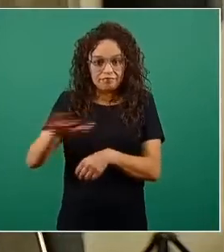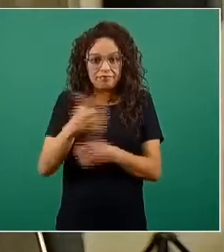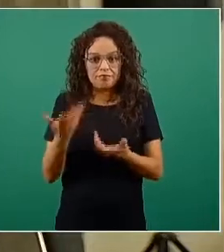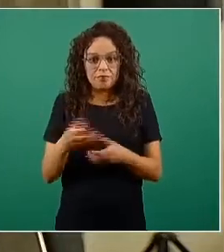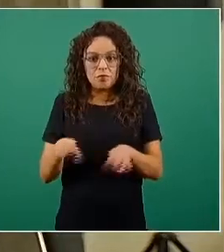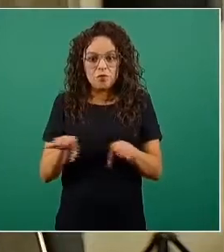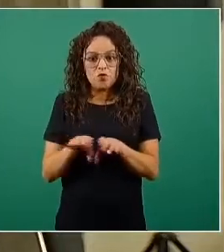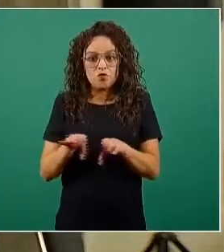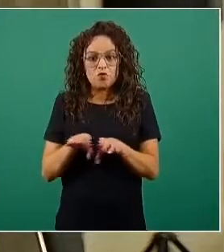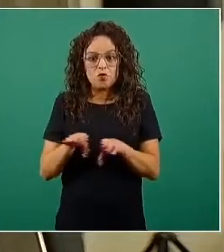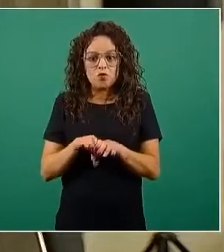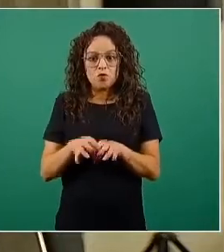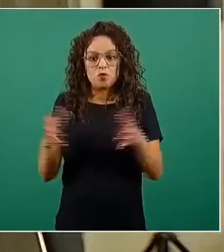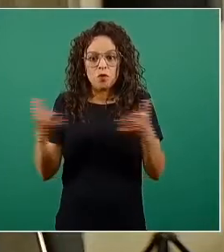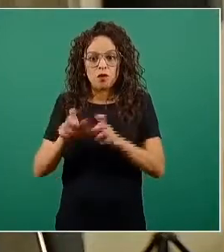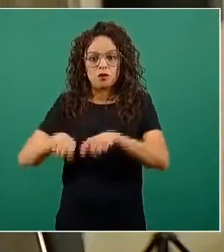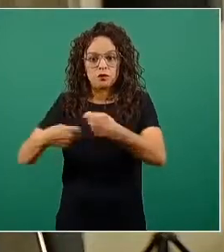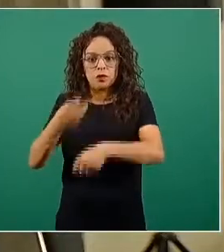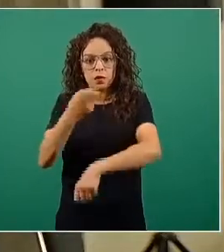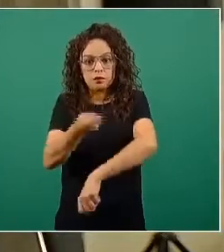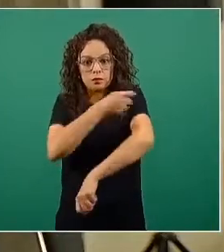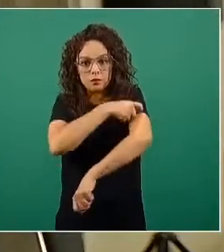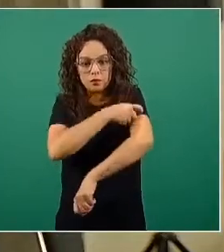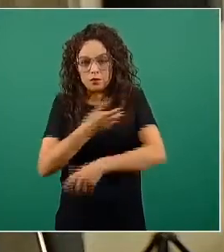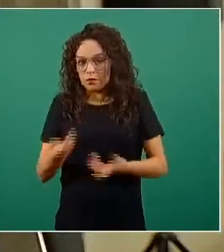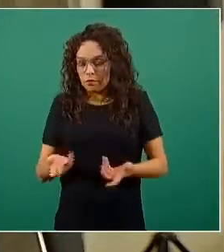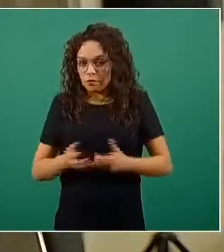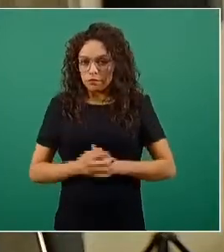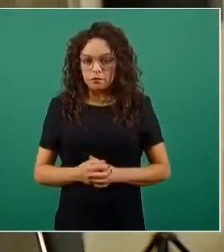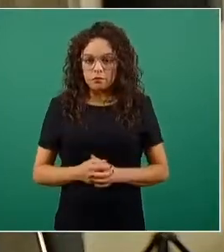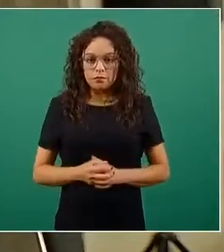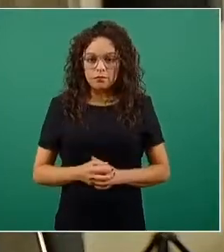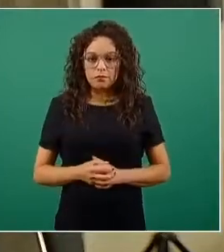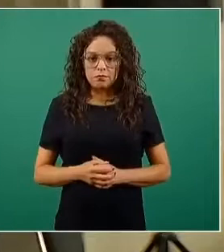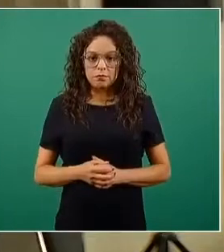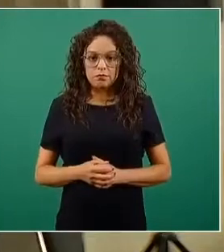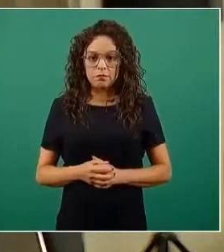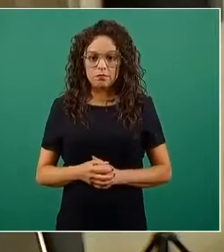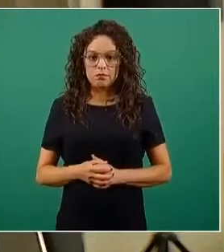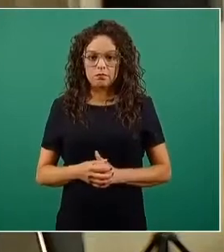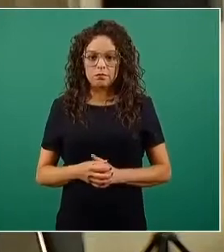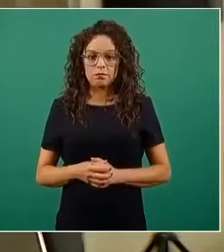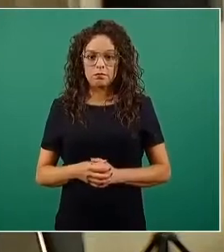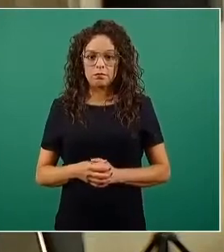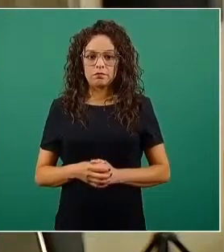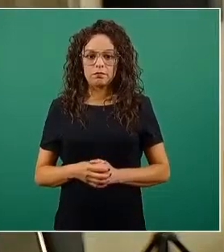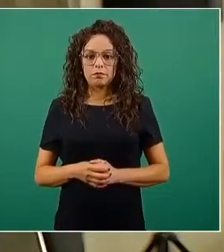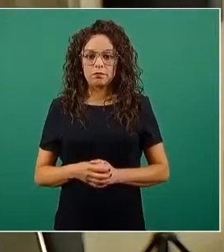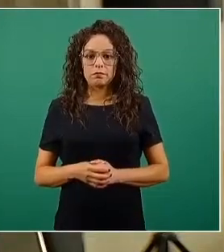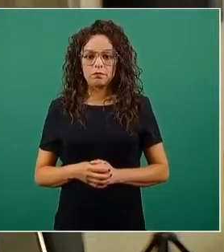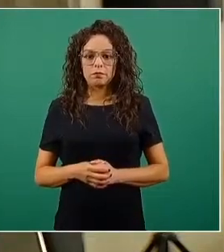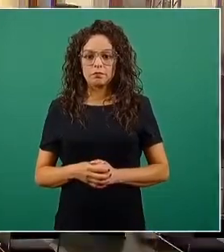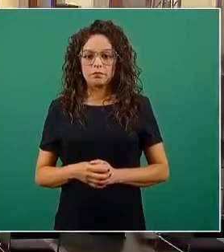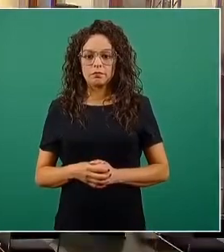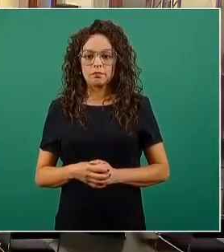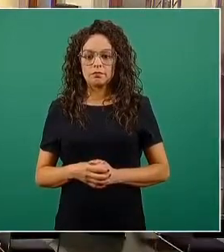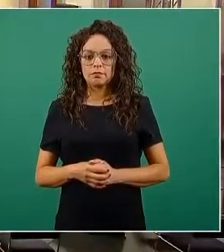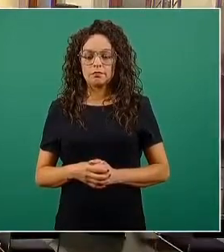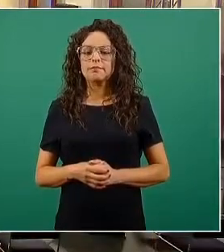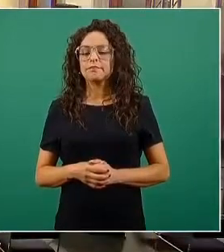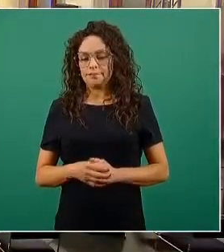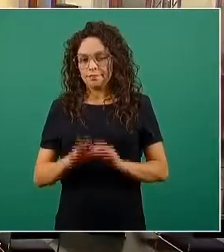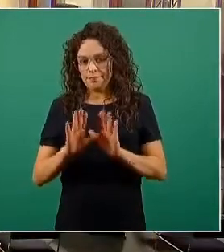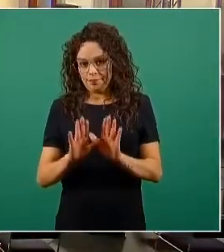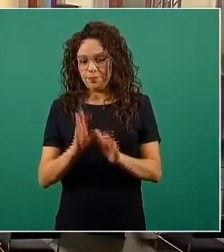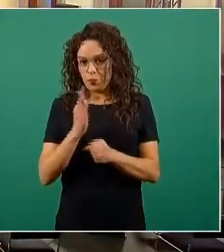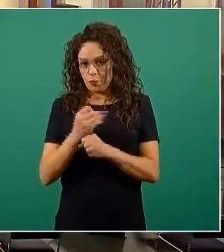a cabo esa vacunación. Okay, Bueno, vamos ahí por puntos. Es muy importante